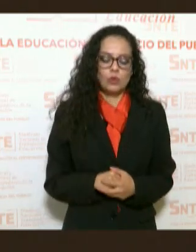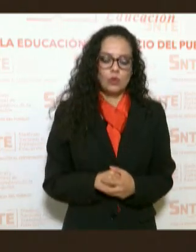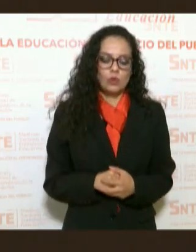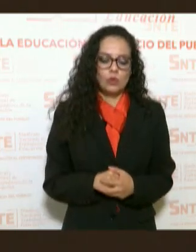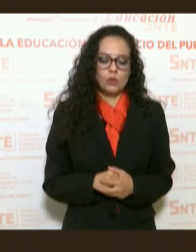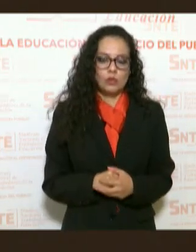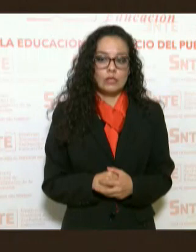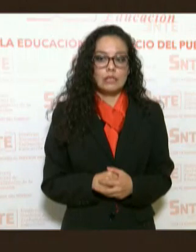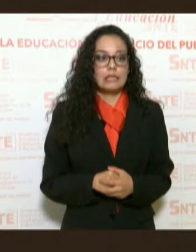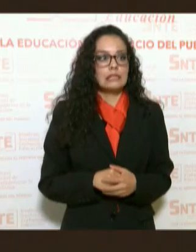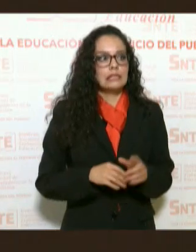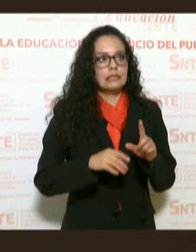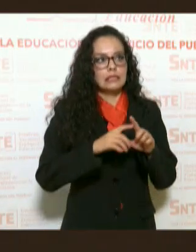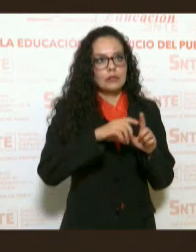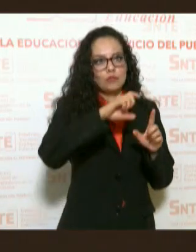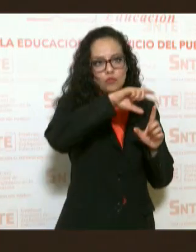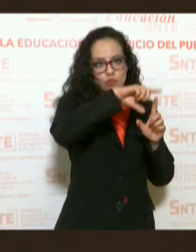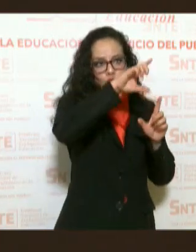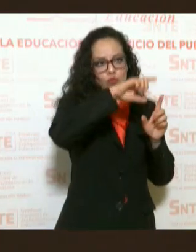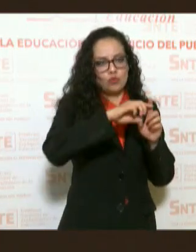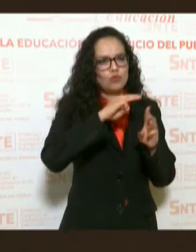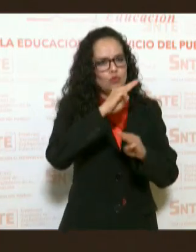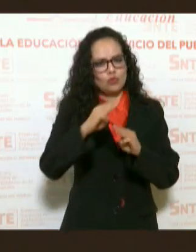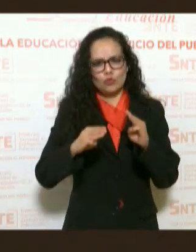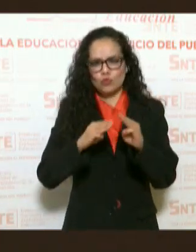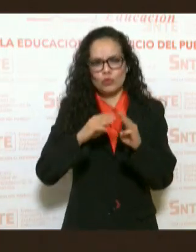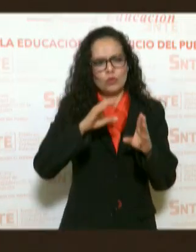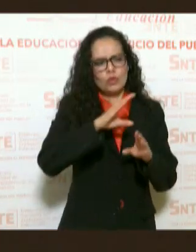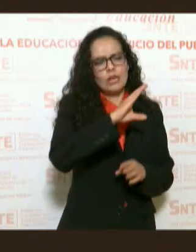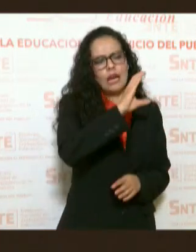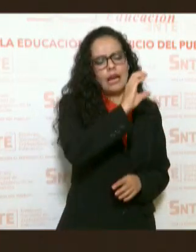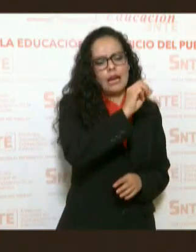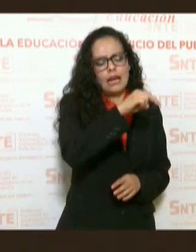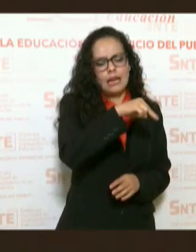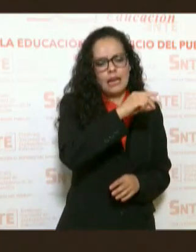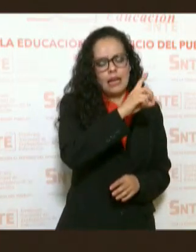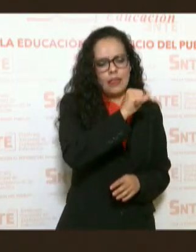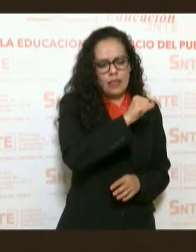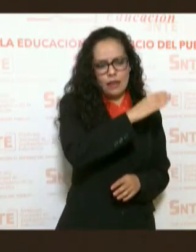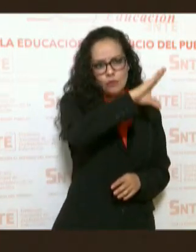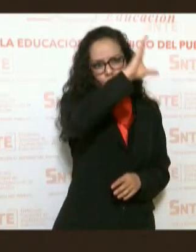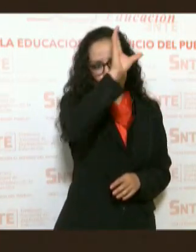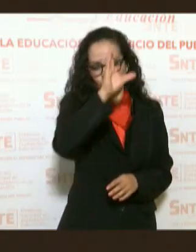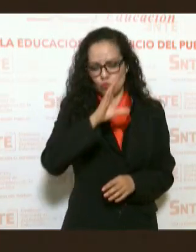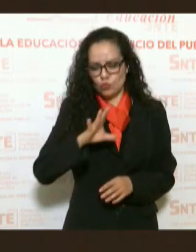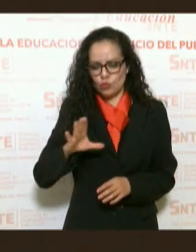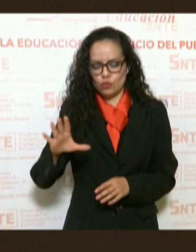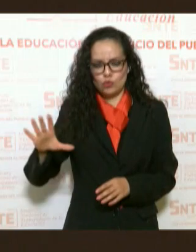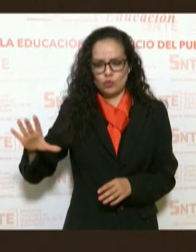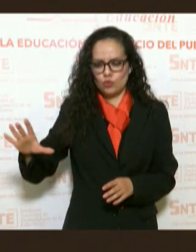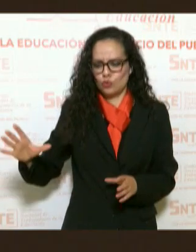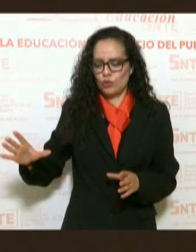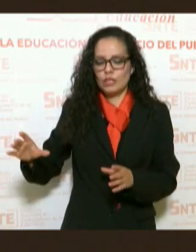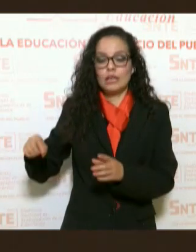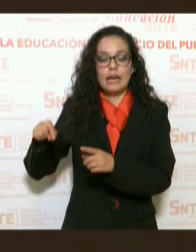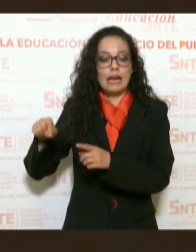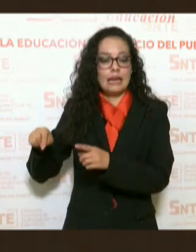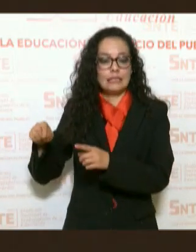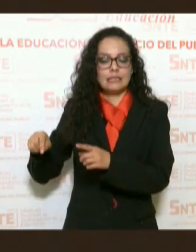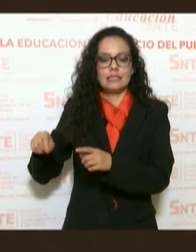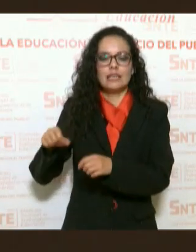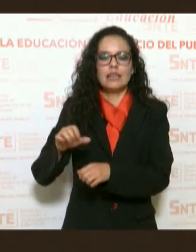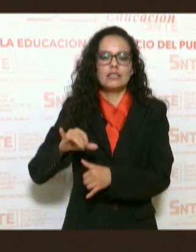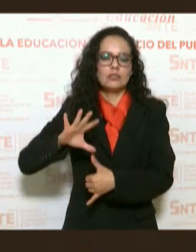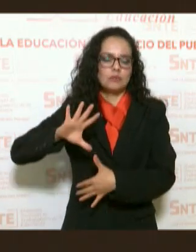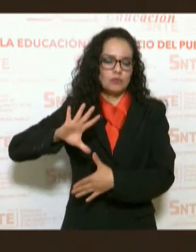desde Canadá hasta Argentina, desde Noruega hasta Sudáfrica y islas como Fiji,